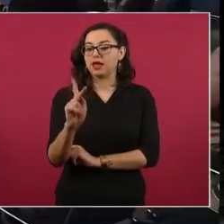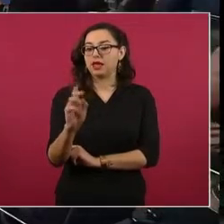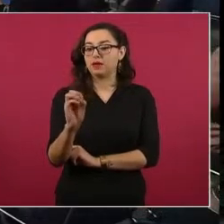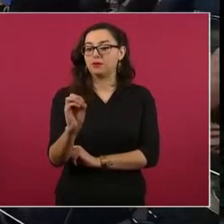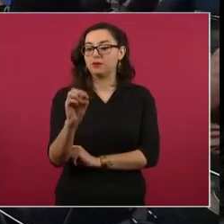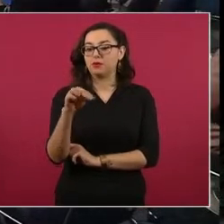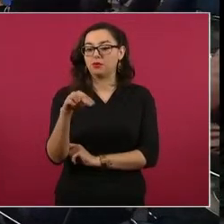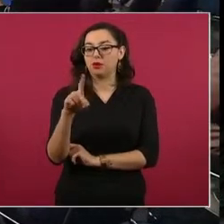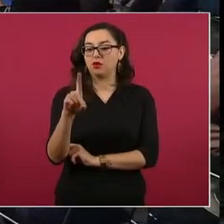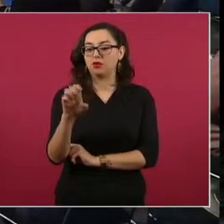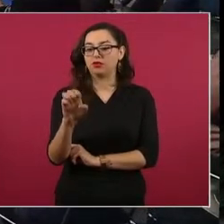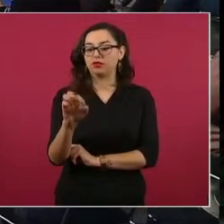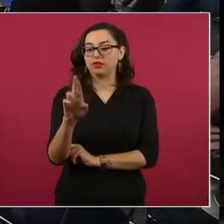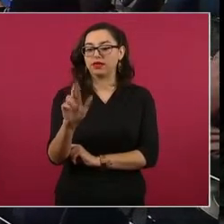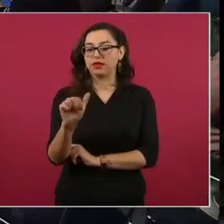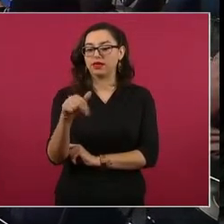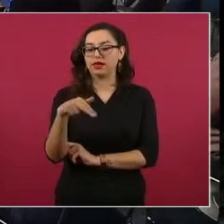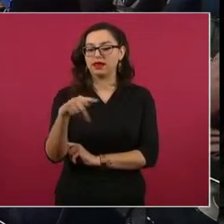preponderante